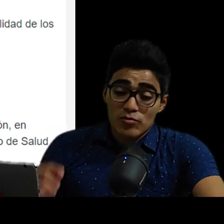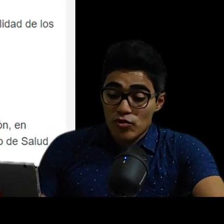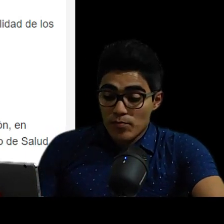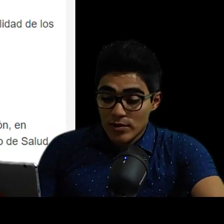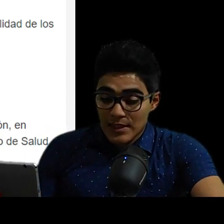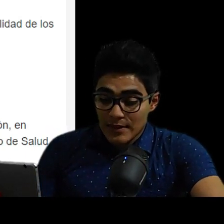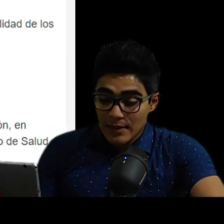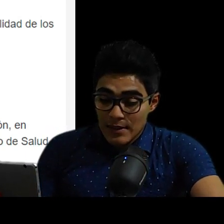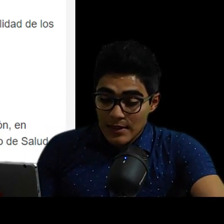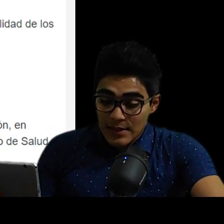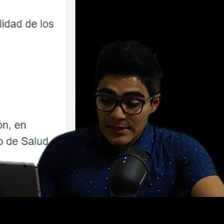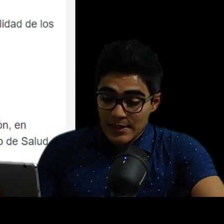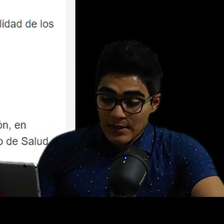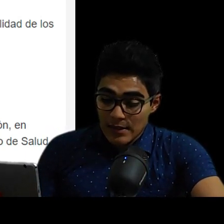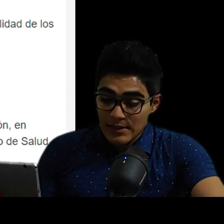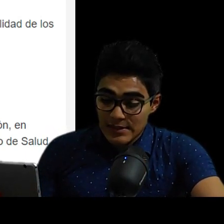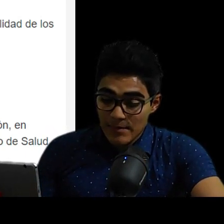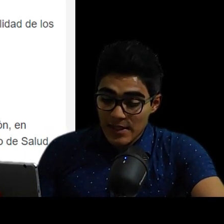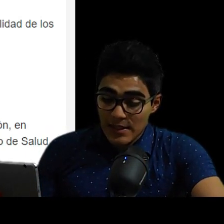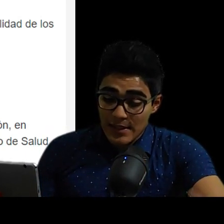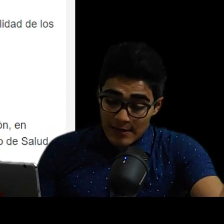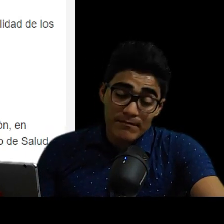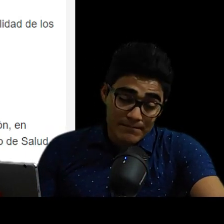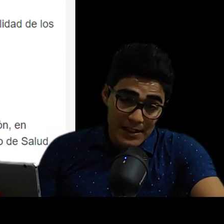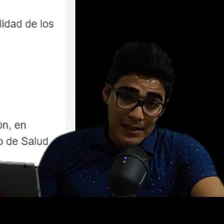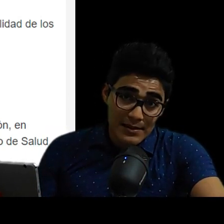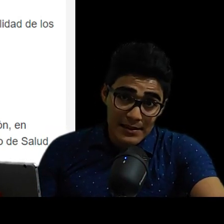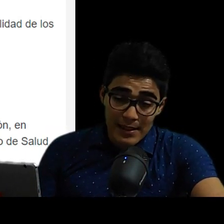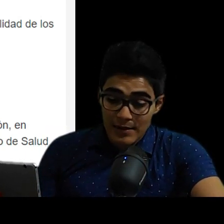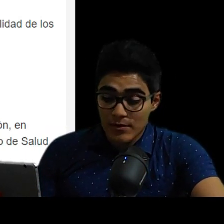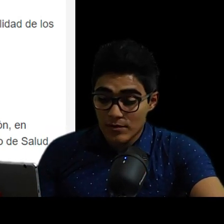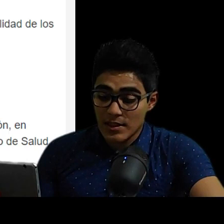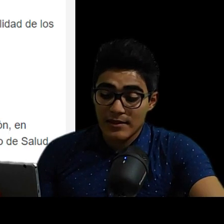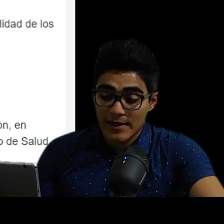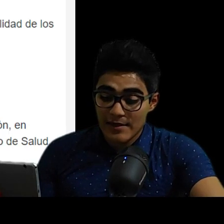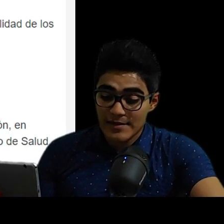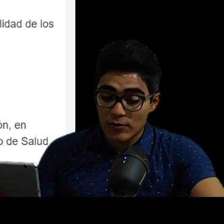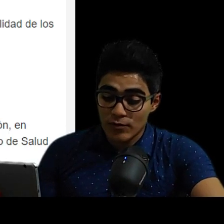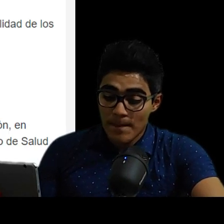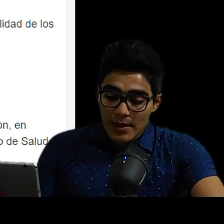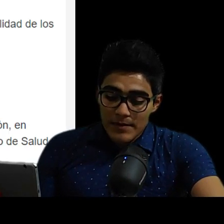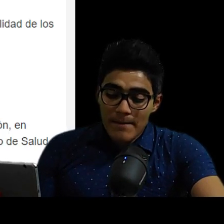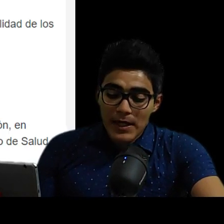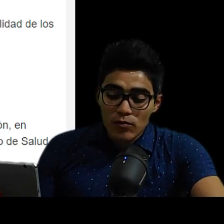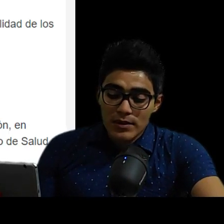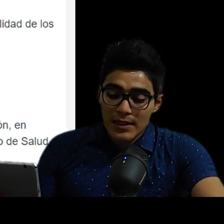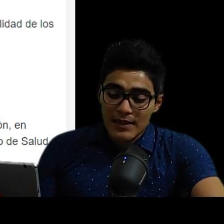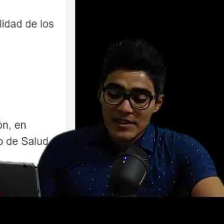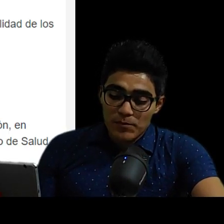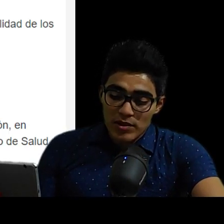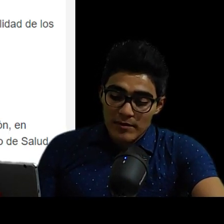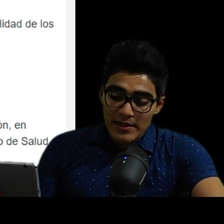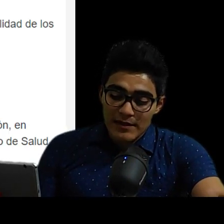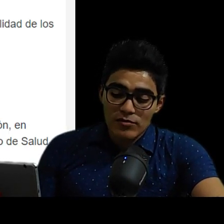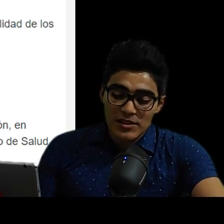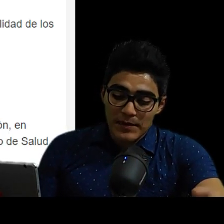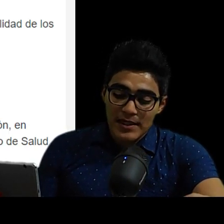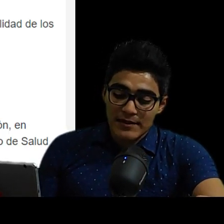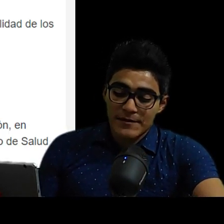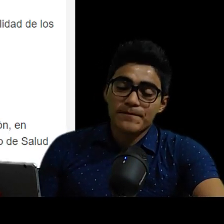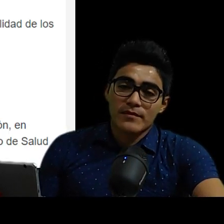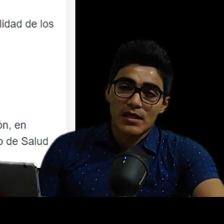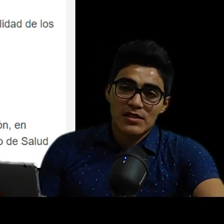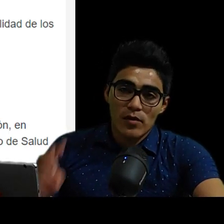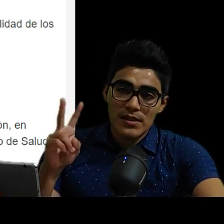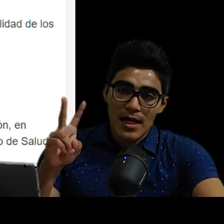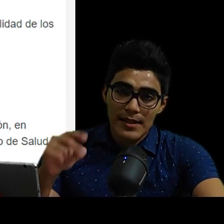bien, y esto es muy importante, dice, el sistema de la CCA o Secretaría de Salud también pregunta la disponibilidad de los